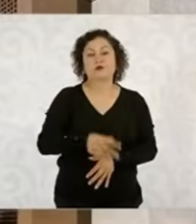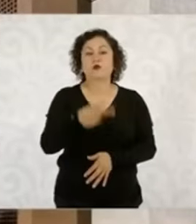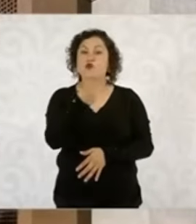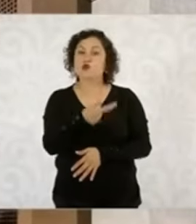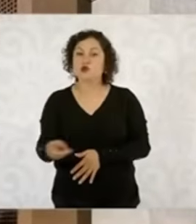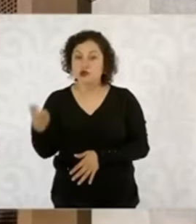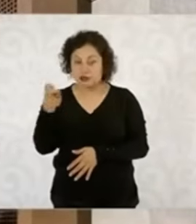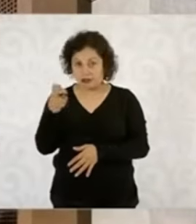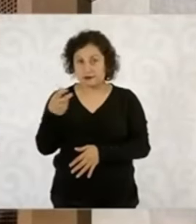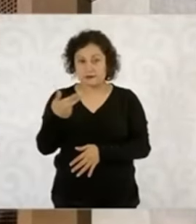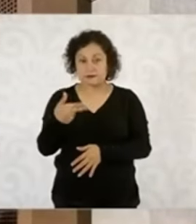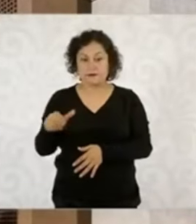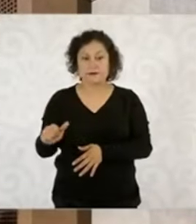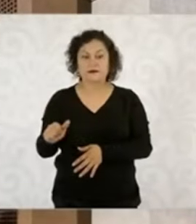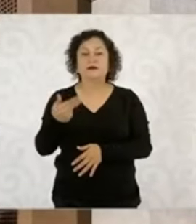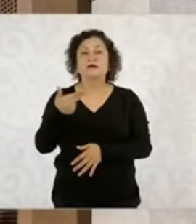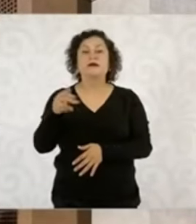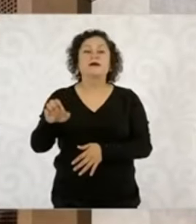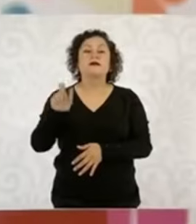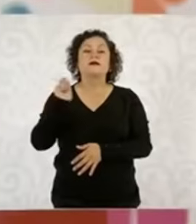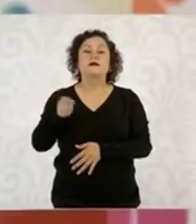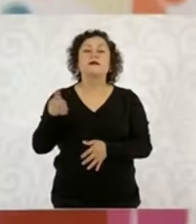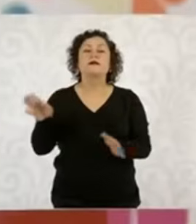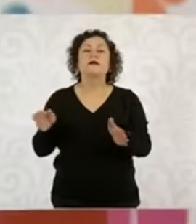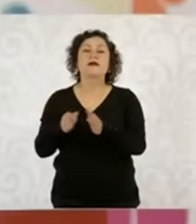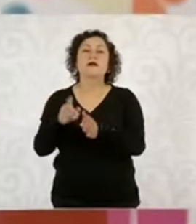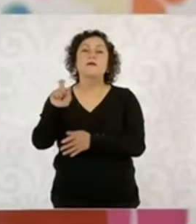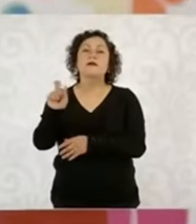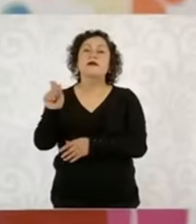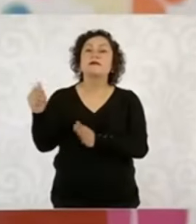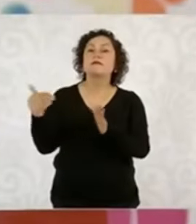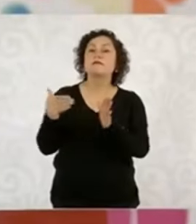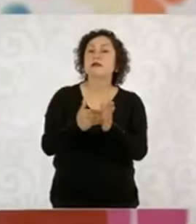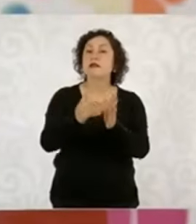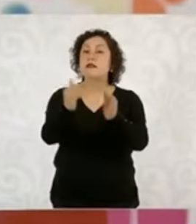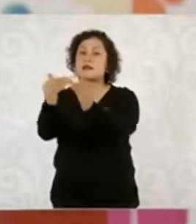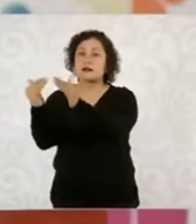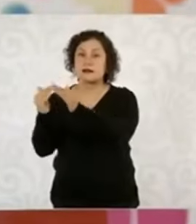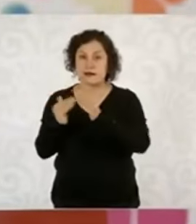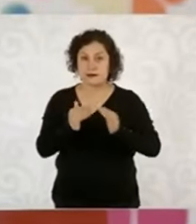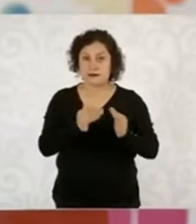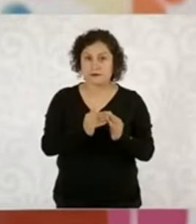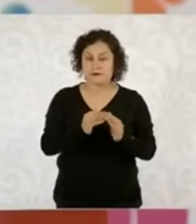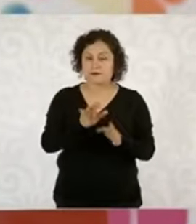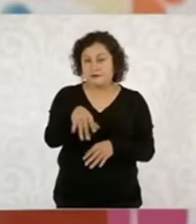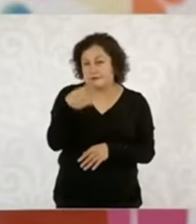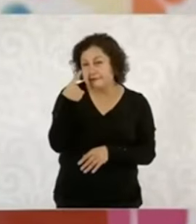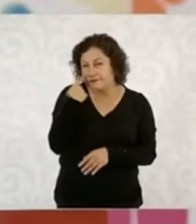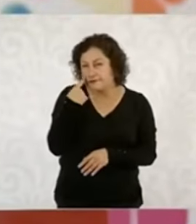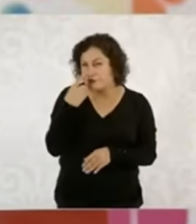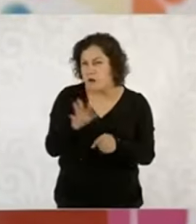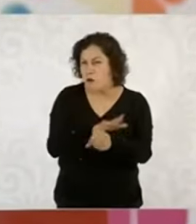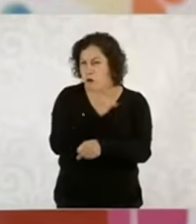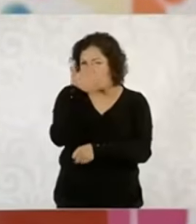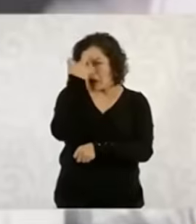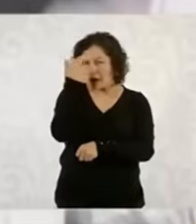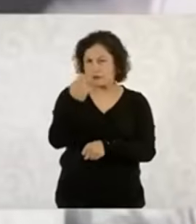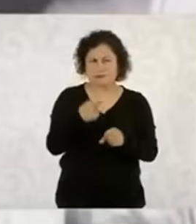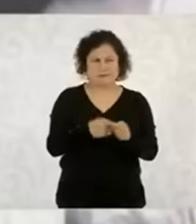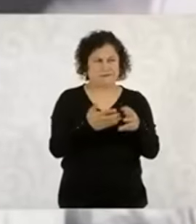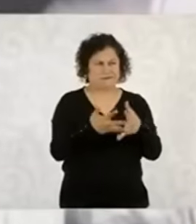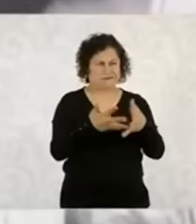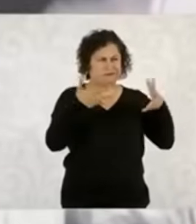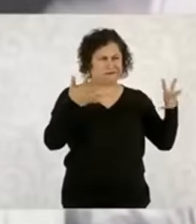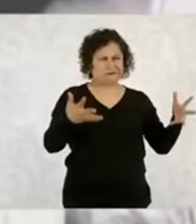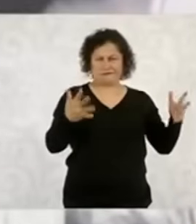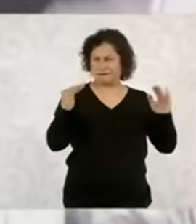dan 20,637 viviendas. Aquí es importante, ¿por qué nos da menos viviendas y son más hectáreas?